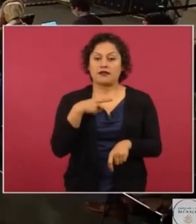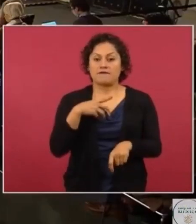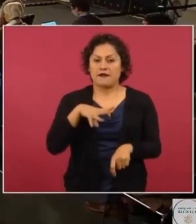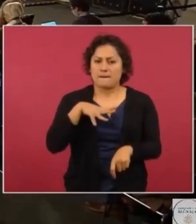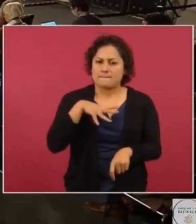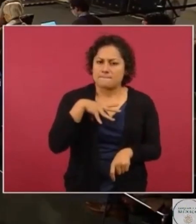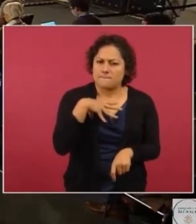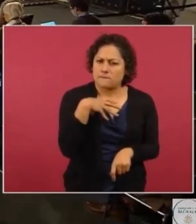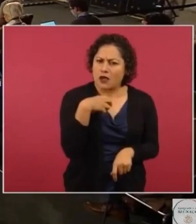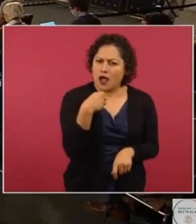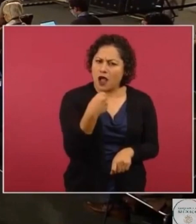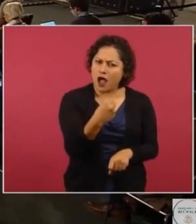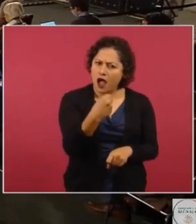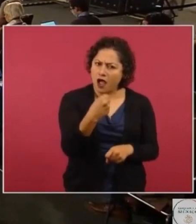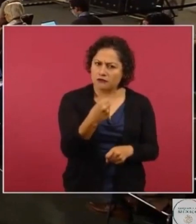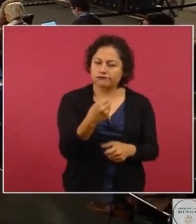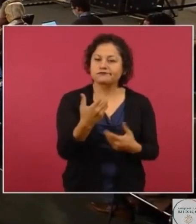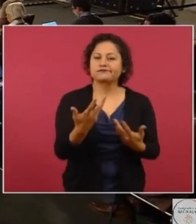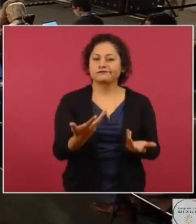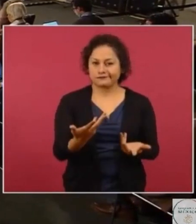deportes.